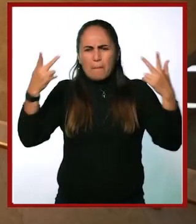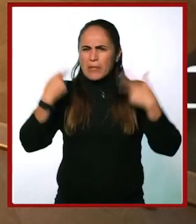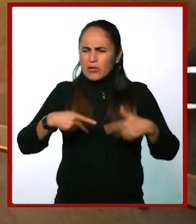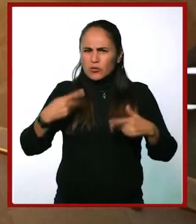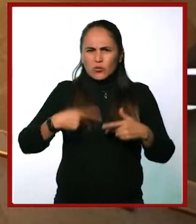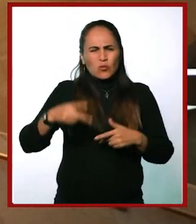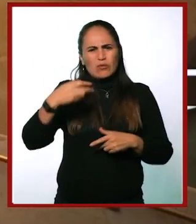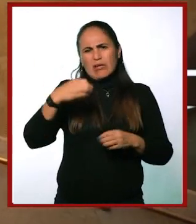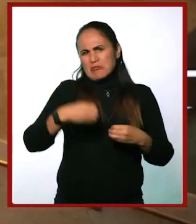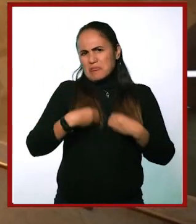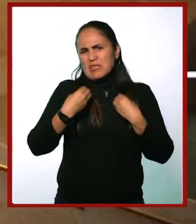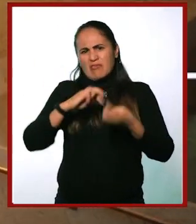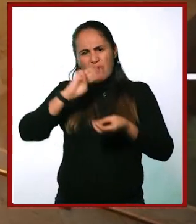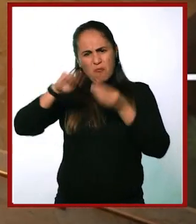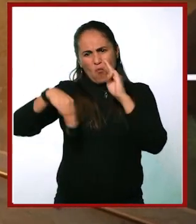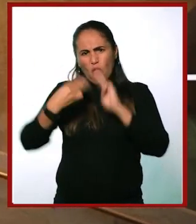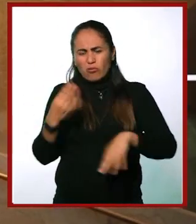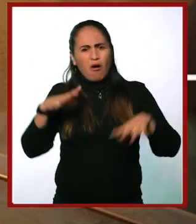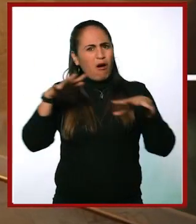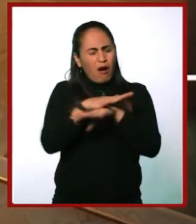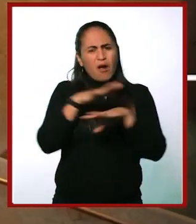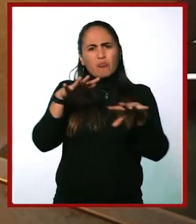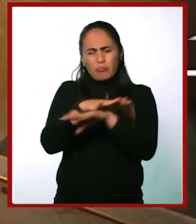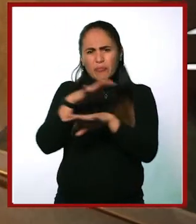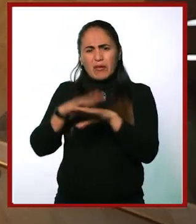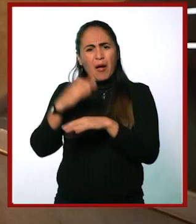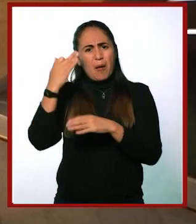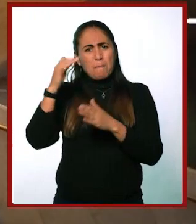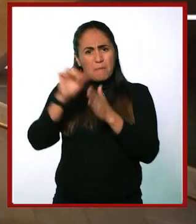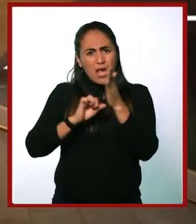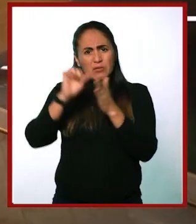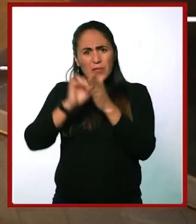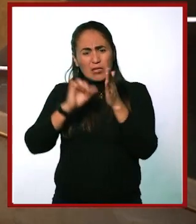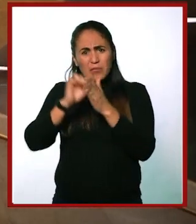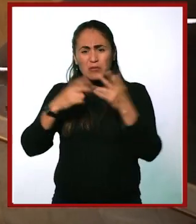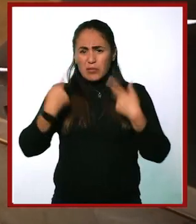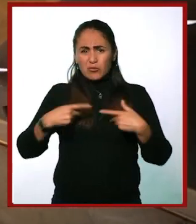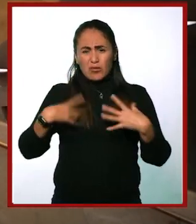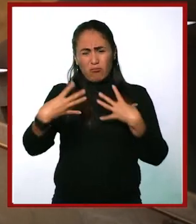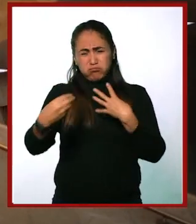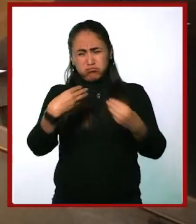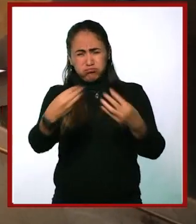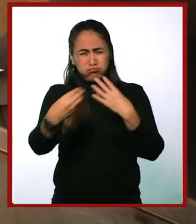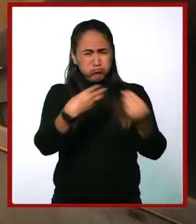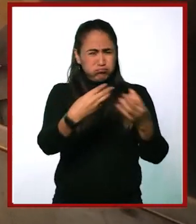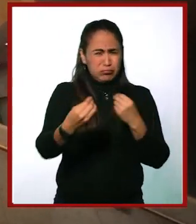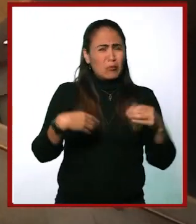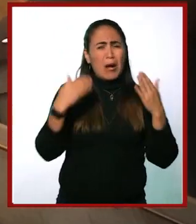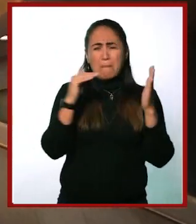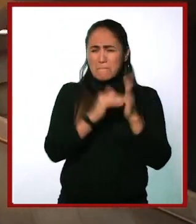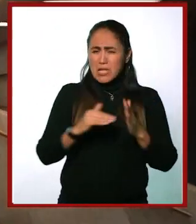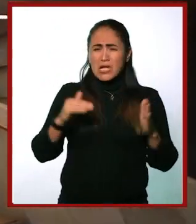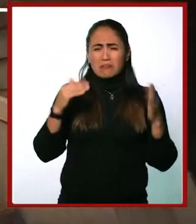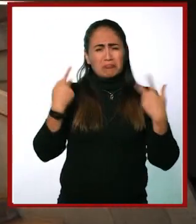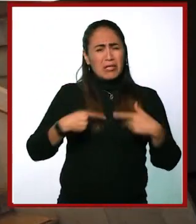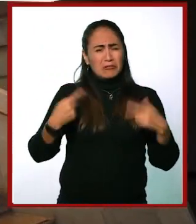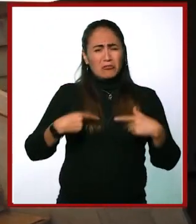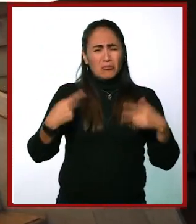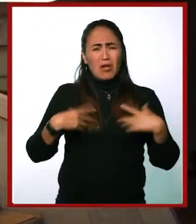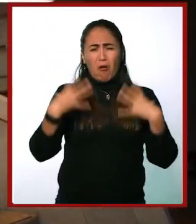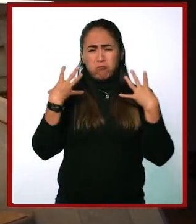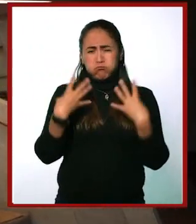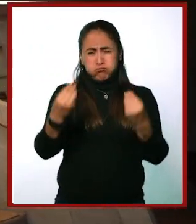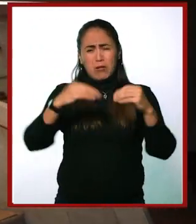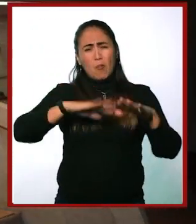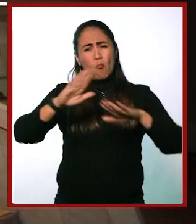vida de millones de personas en todo el planeta. En pocos meses ha infectado a millones de personas y se ha cobrado cientos de miles de vidas.